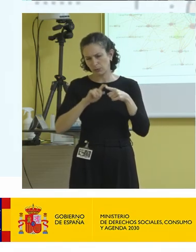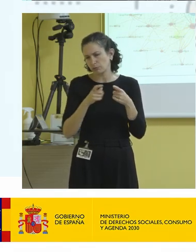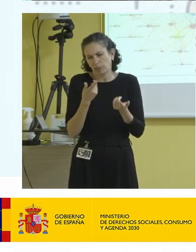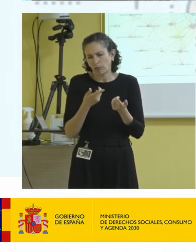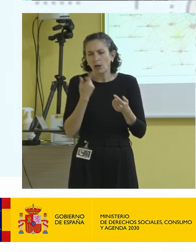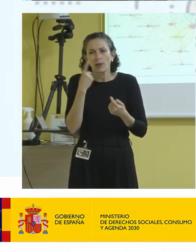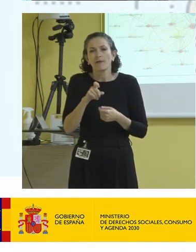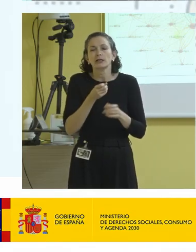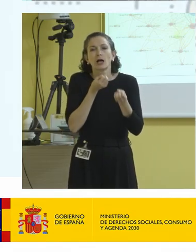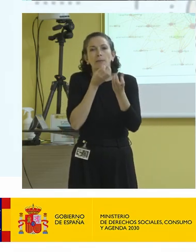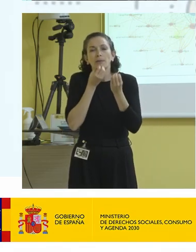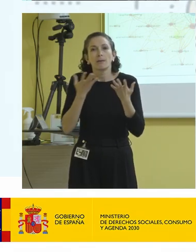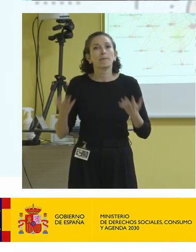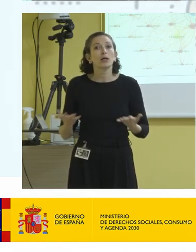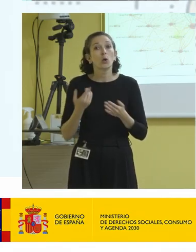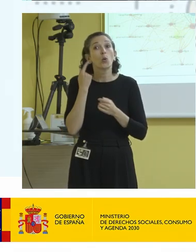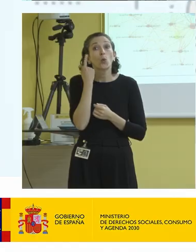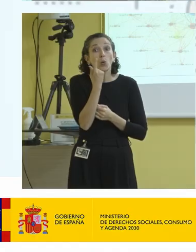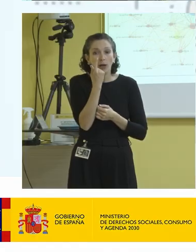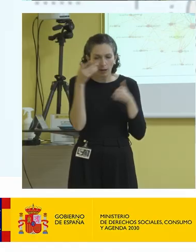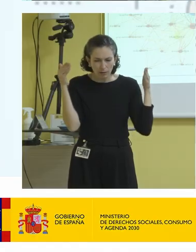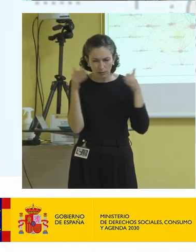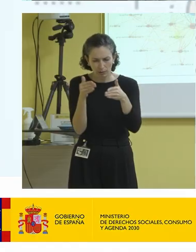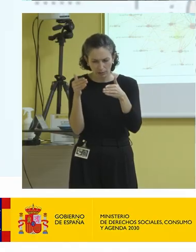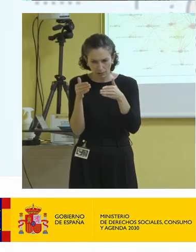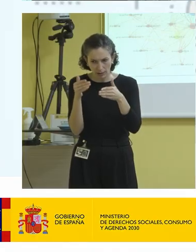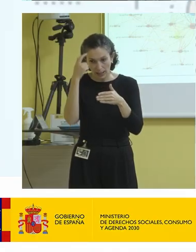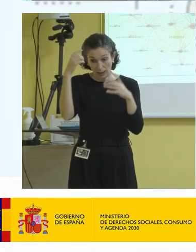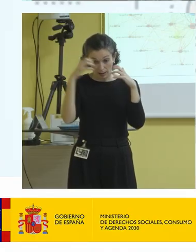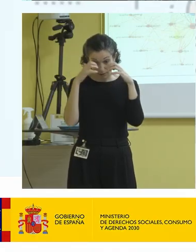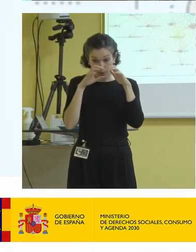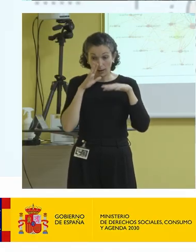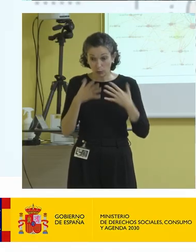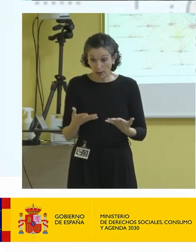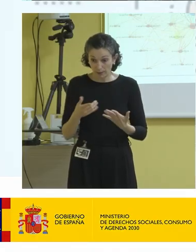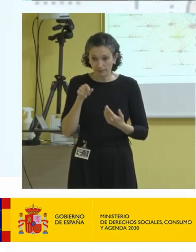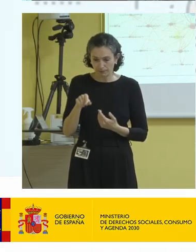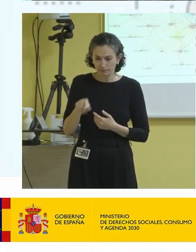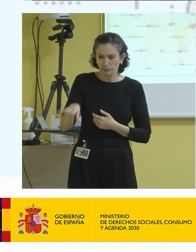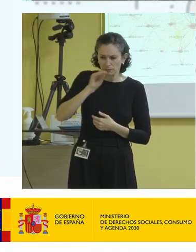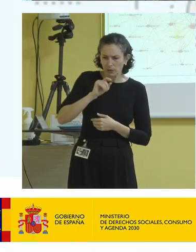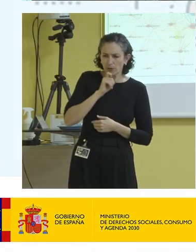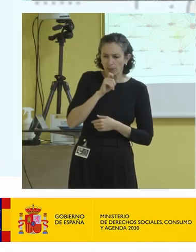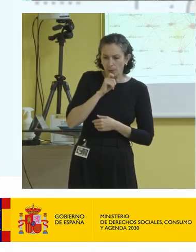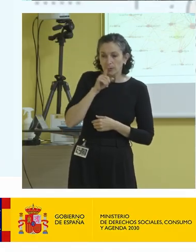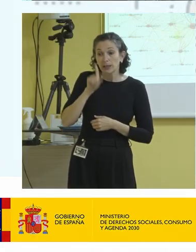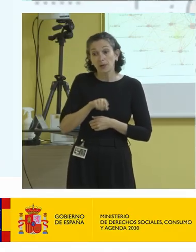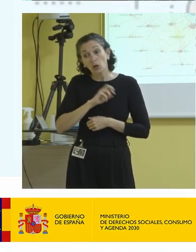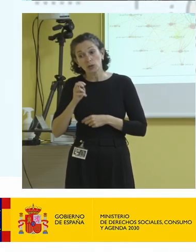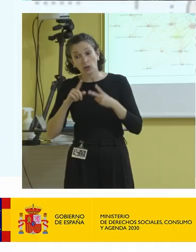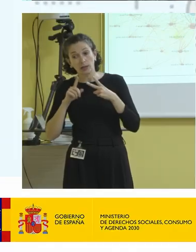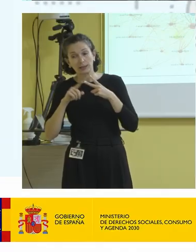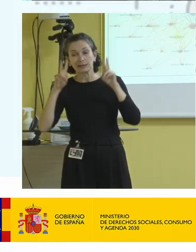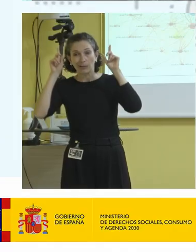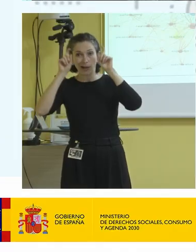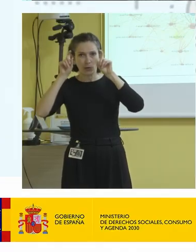pero básicamente había como una línea centrada en entender cómo estamos entendiendo el cerebro hoy en día, una línea sobre la educación, esa es muy importante, es una línea de